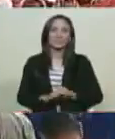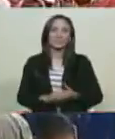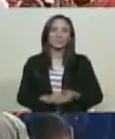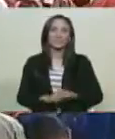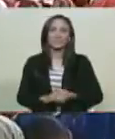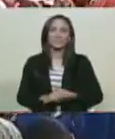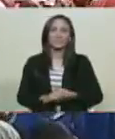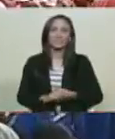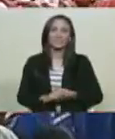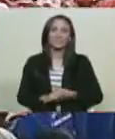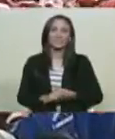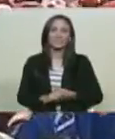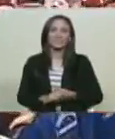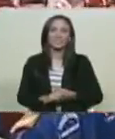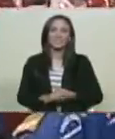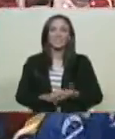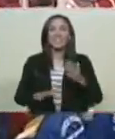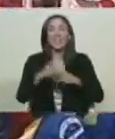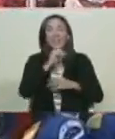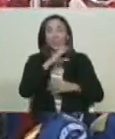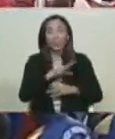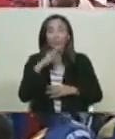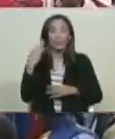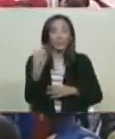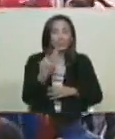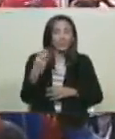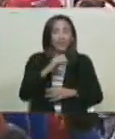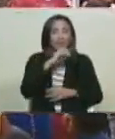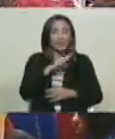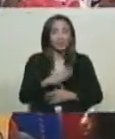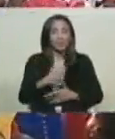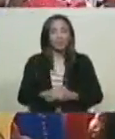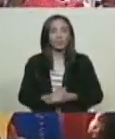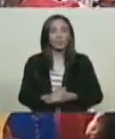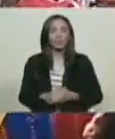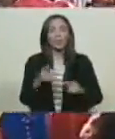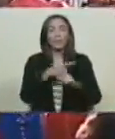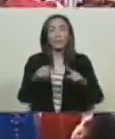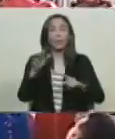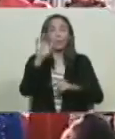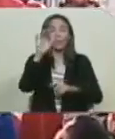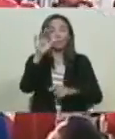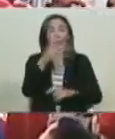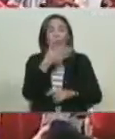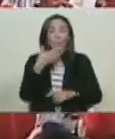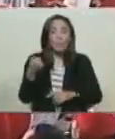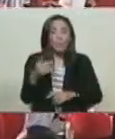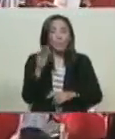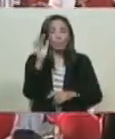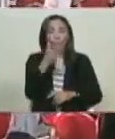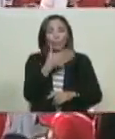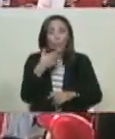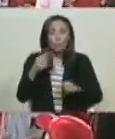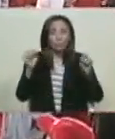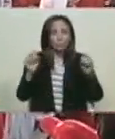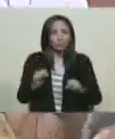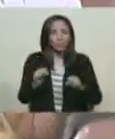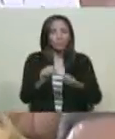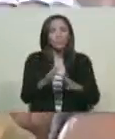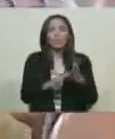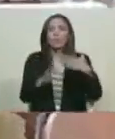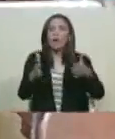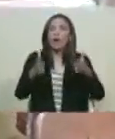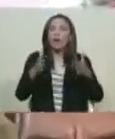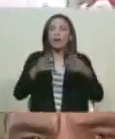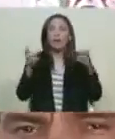historia. Tenemos una gran historia, pero somos más futuro que historia y vamos a conquistar el futuro